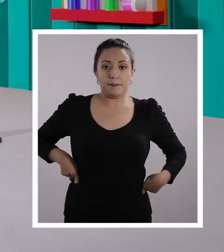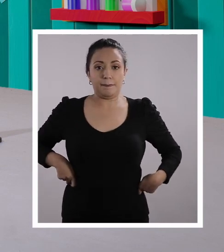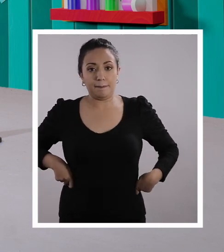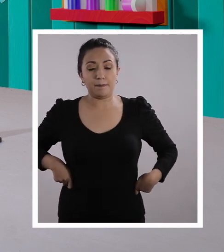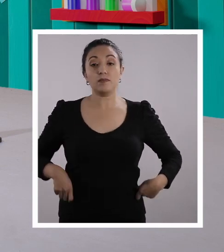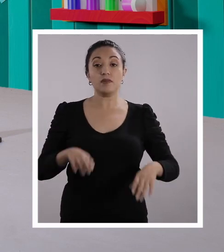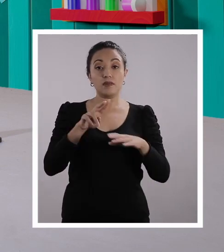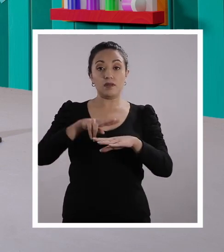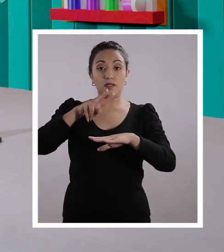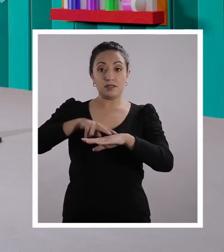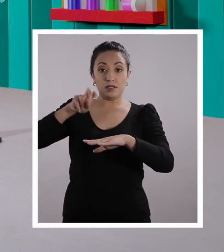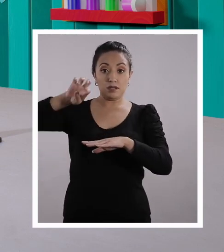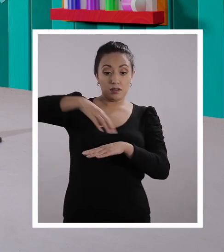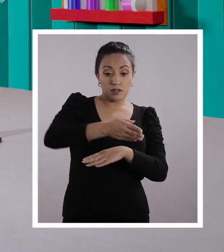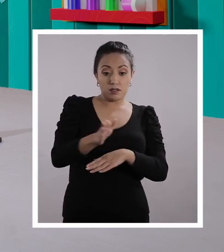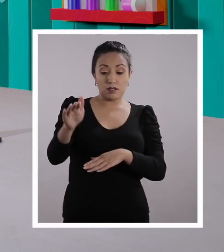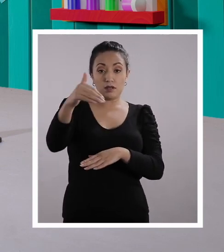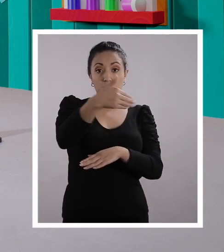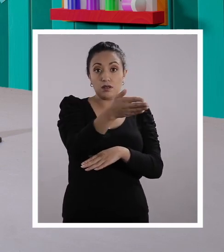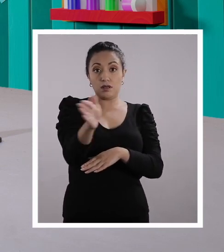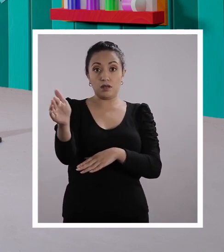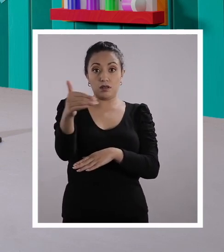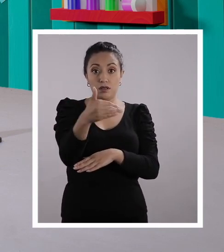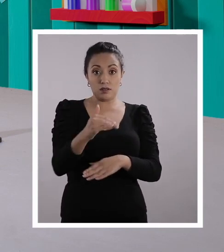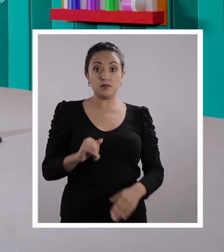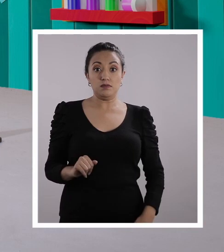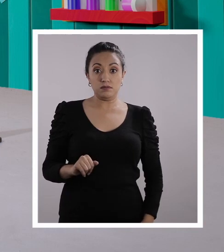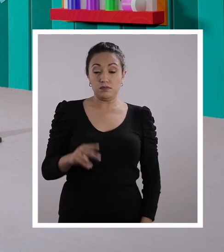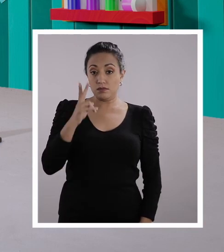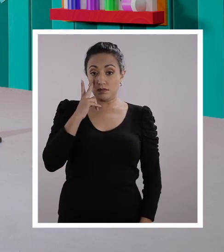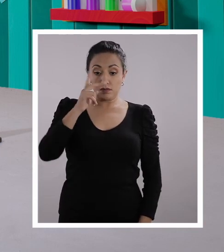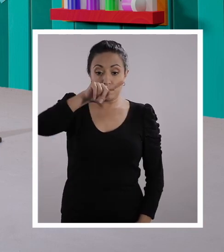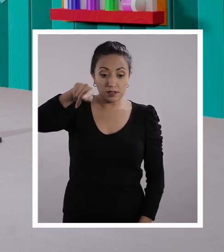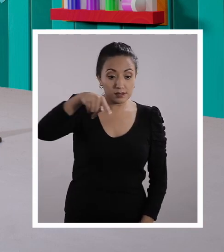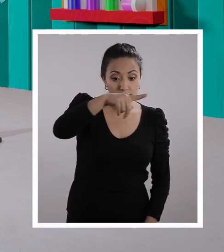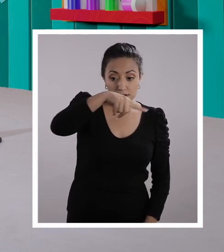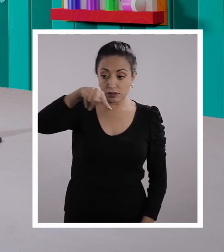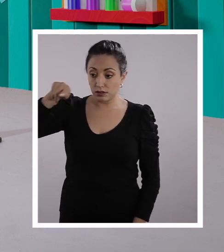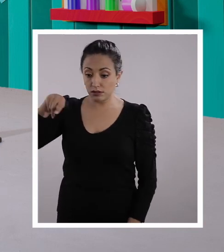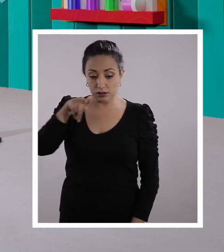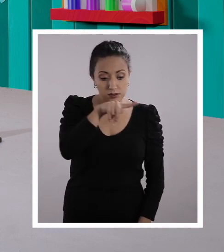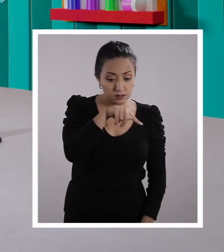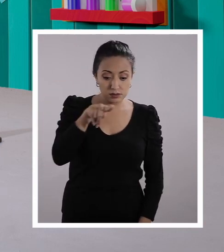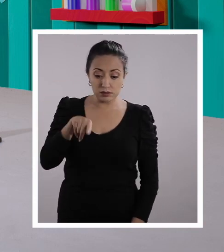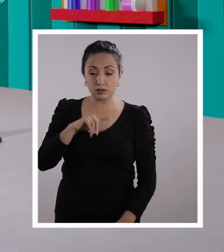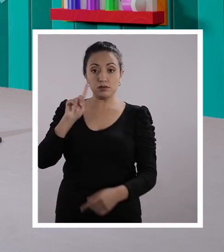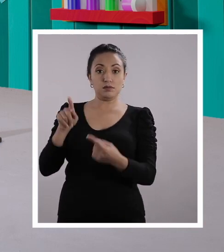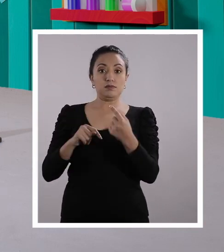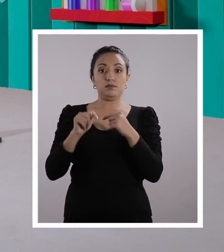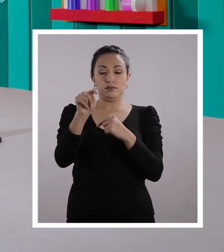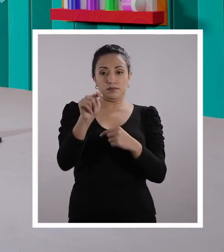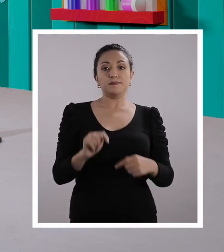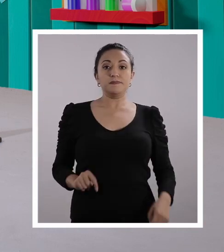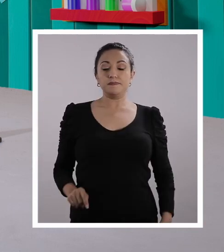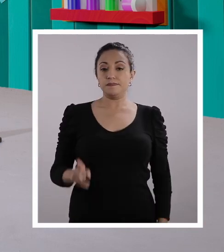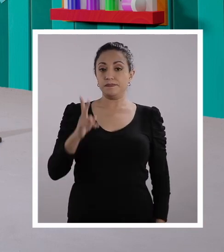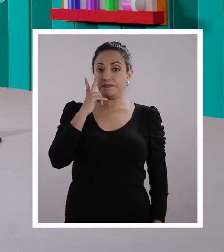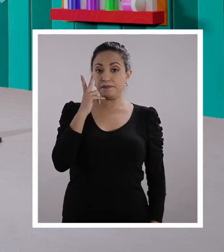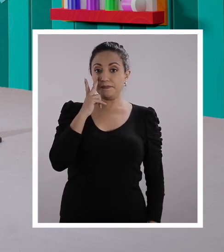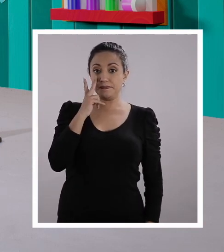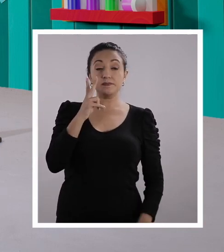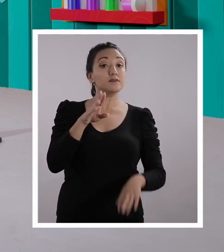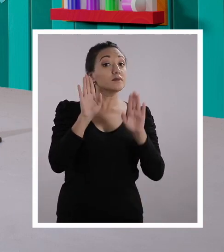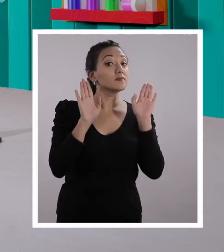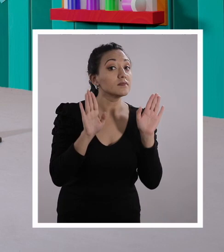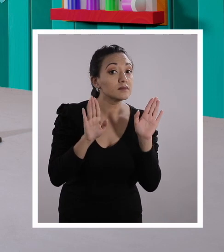sí y tenemos que ir alrededor de estos conos y hasta llegar nuevamente acá a ver estamos